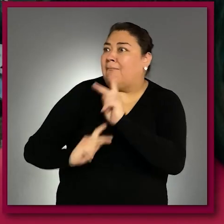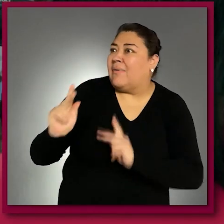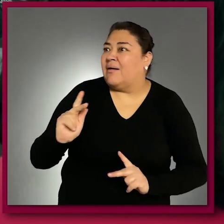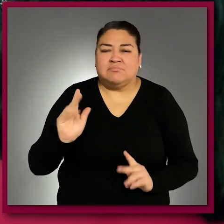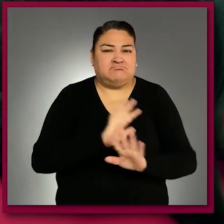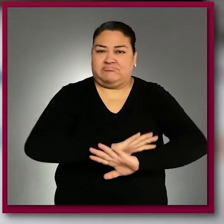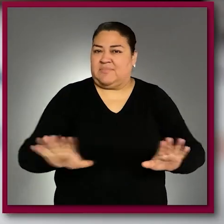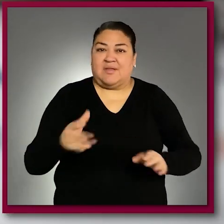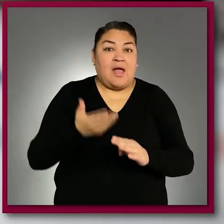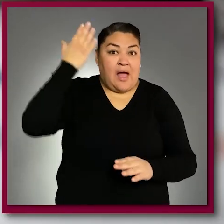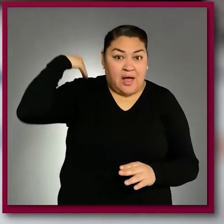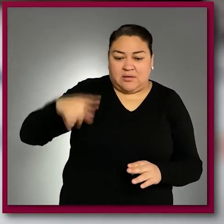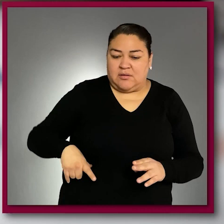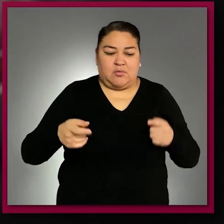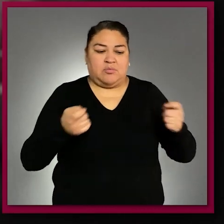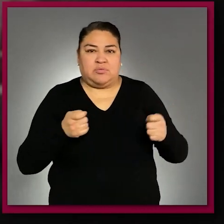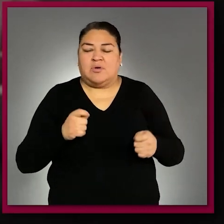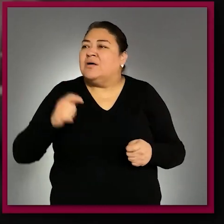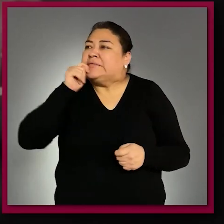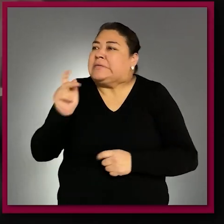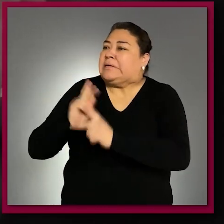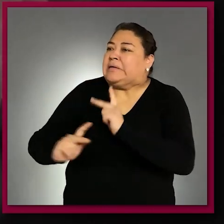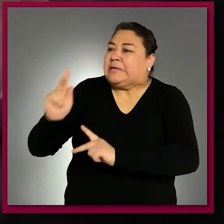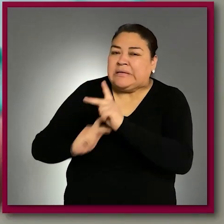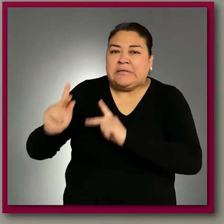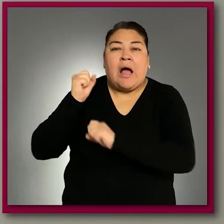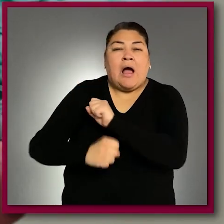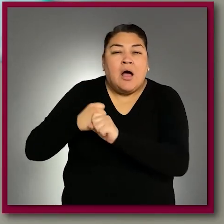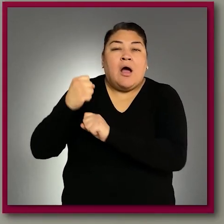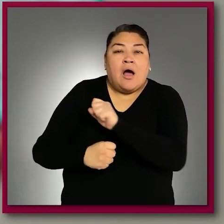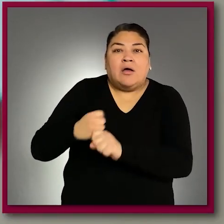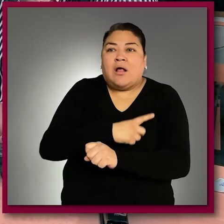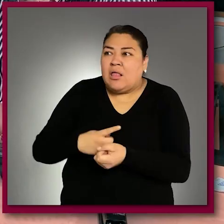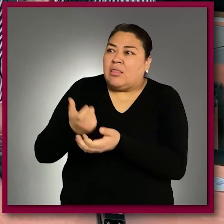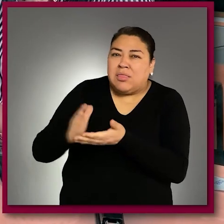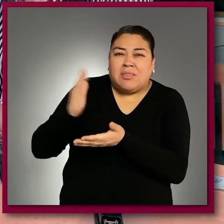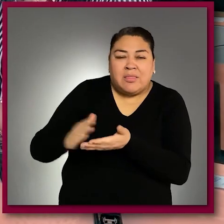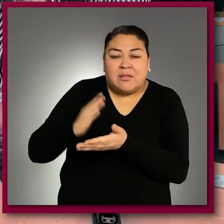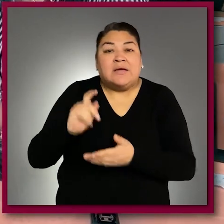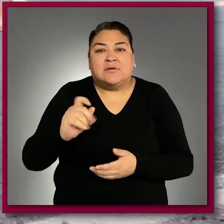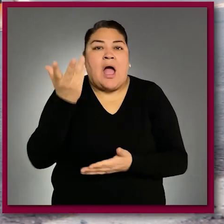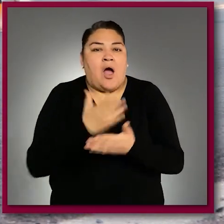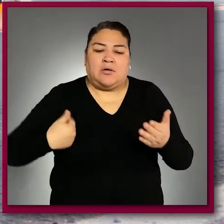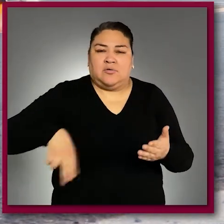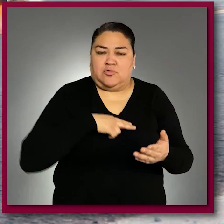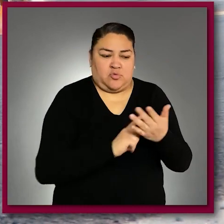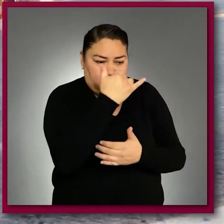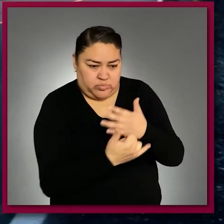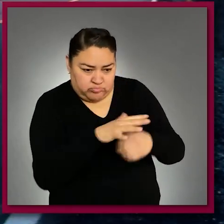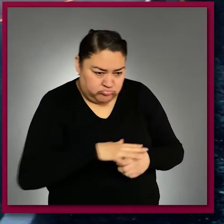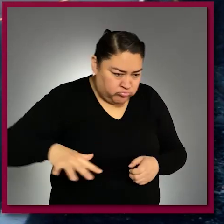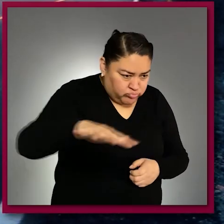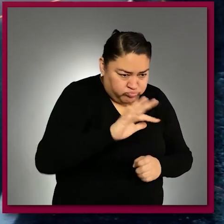deuda, a diferencia de administraciones pasadas que empeñaron el patrimonio de los poblanos por décadas. Esto ha permitido consolidar programas de